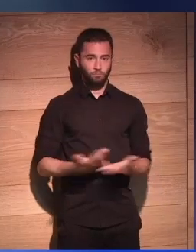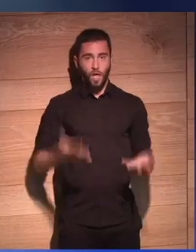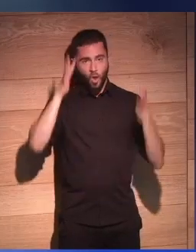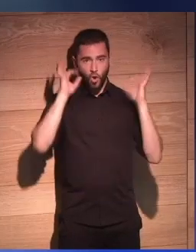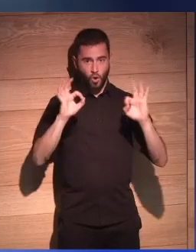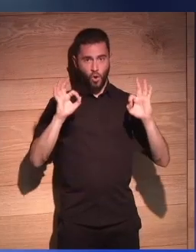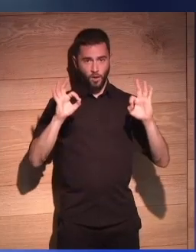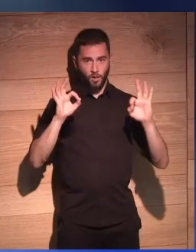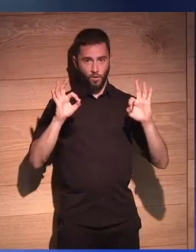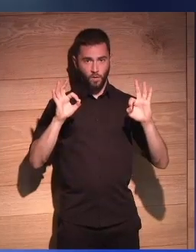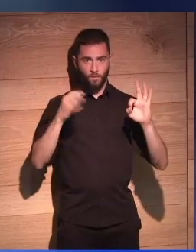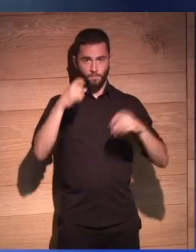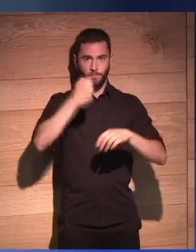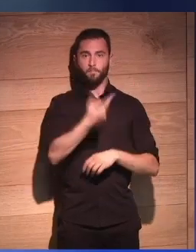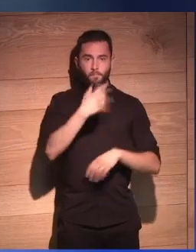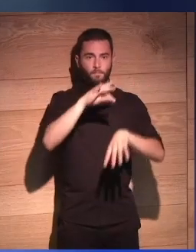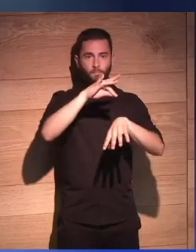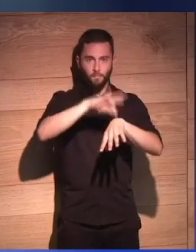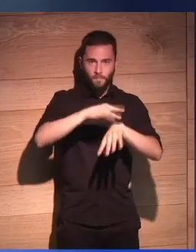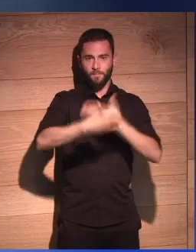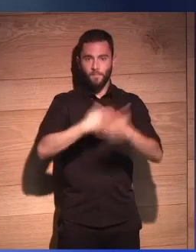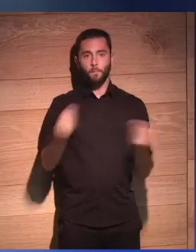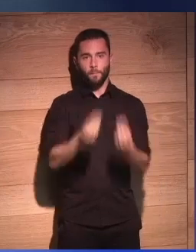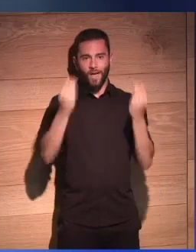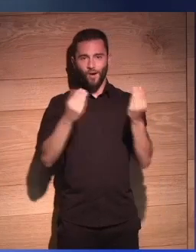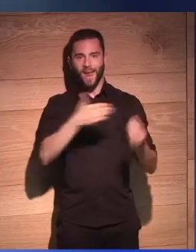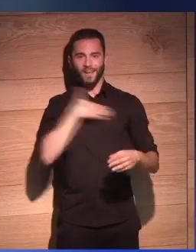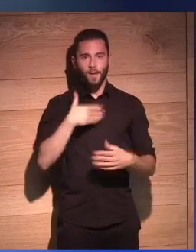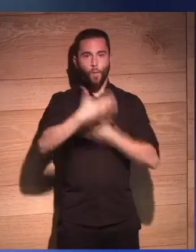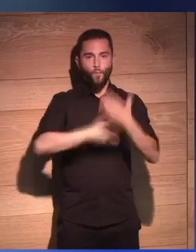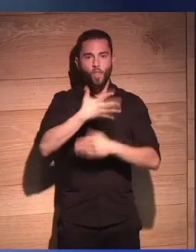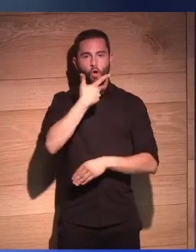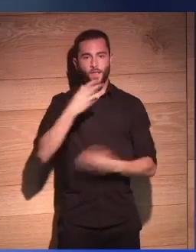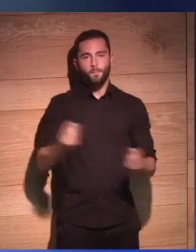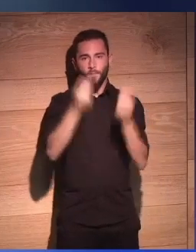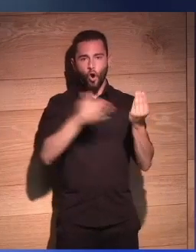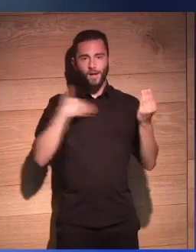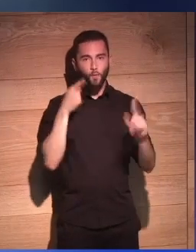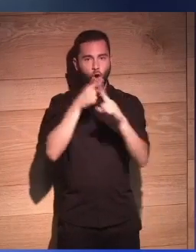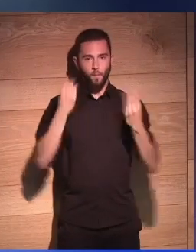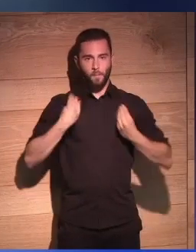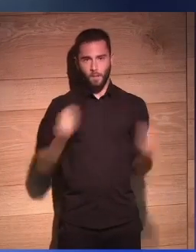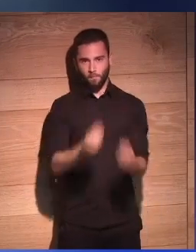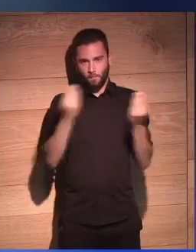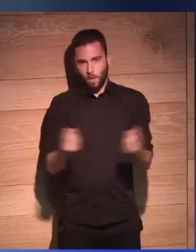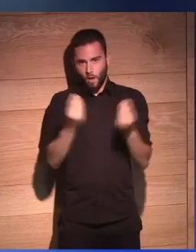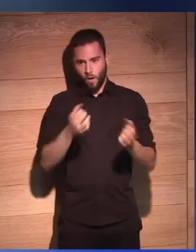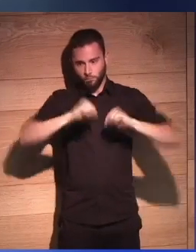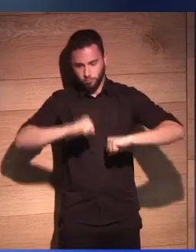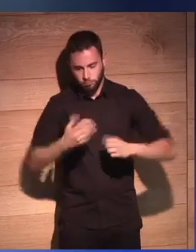queremos mejorar la medicina, el conocimiento del proceso para poder vivir mejor en